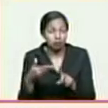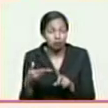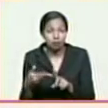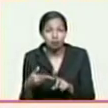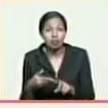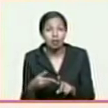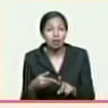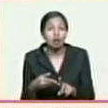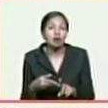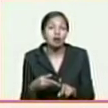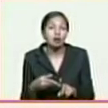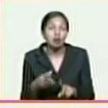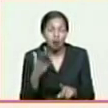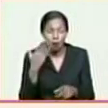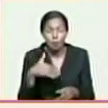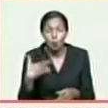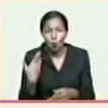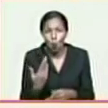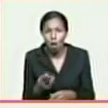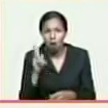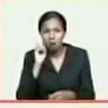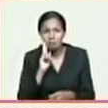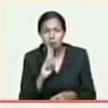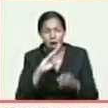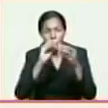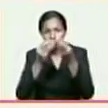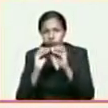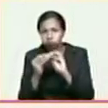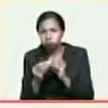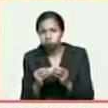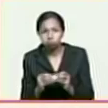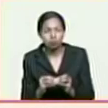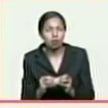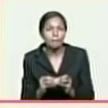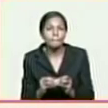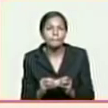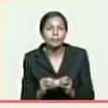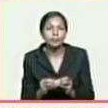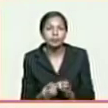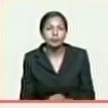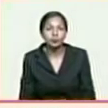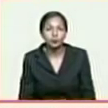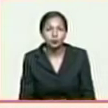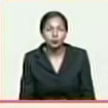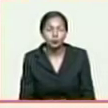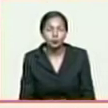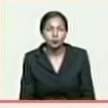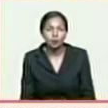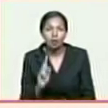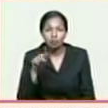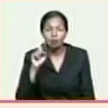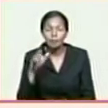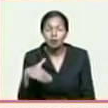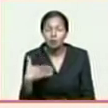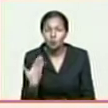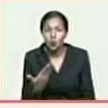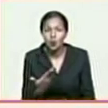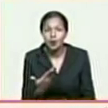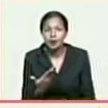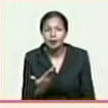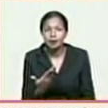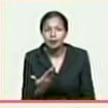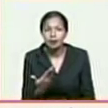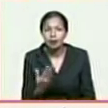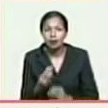ataque terrorista contra nuestro sistema eléctrico nacional, y también para que